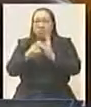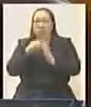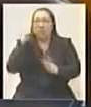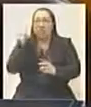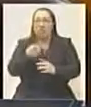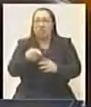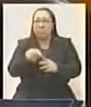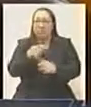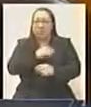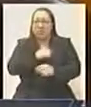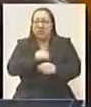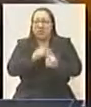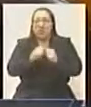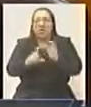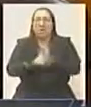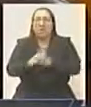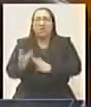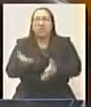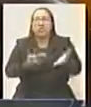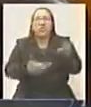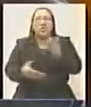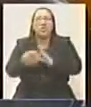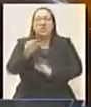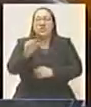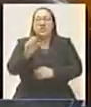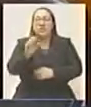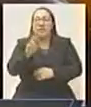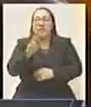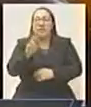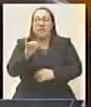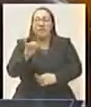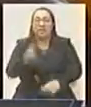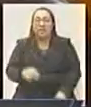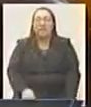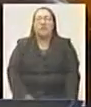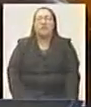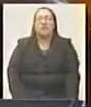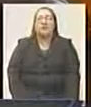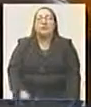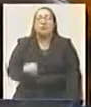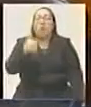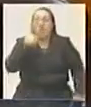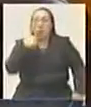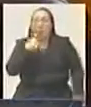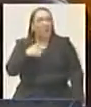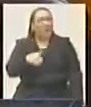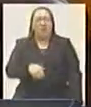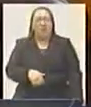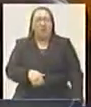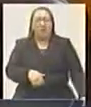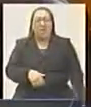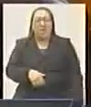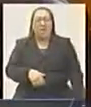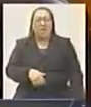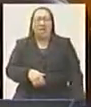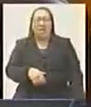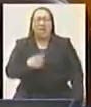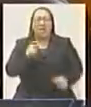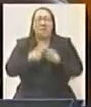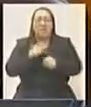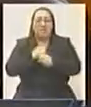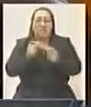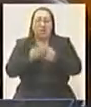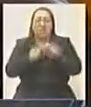señora ministra, respecto a la ley del servicio civil. ¿Porque es buena? No, porque los trabajadores piensan y